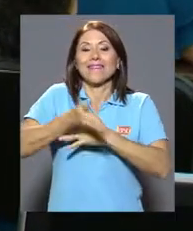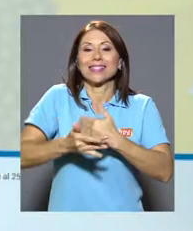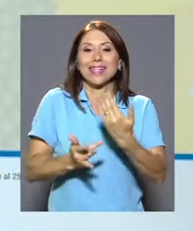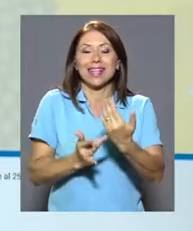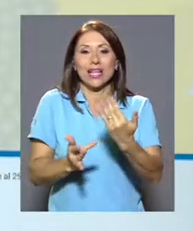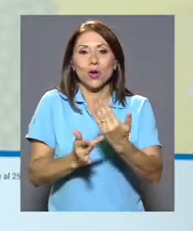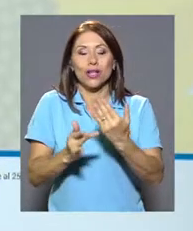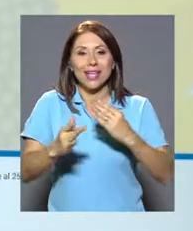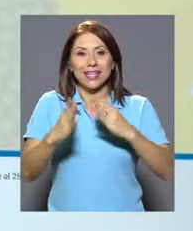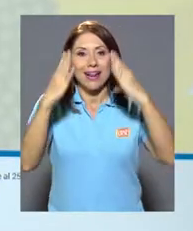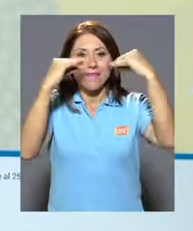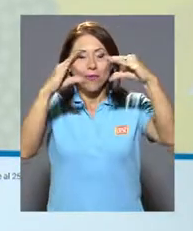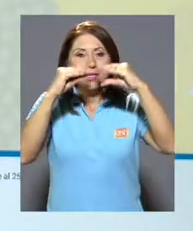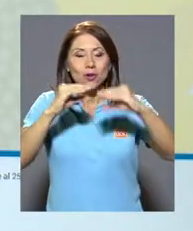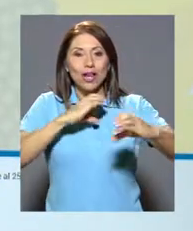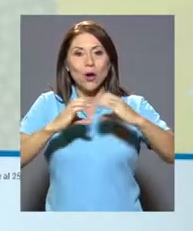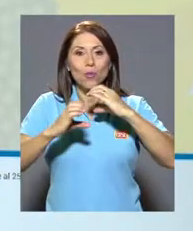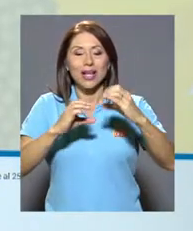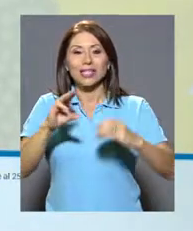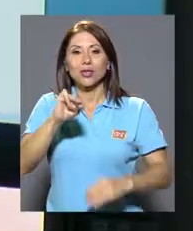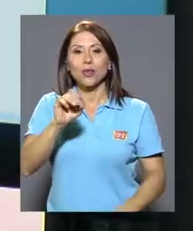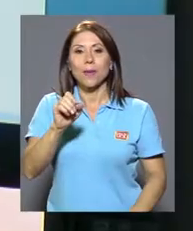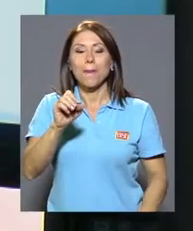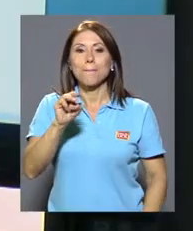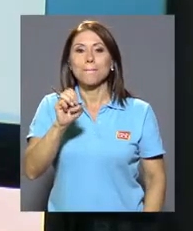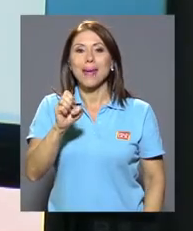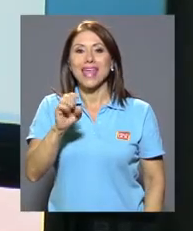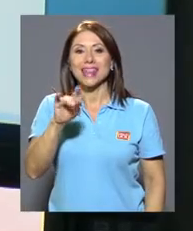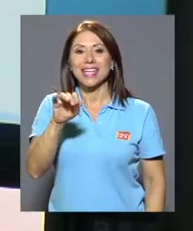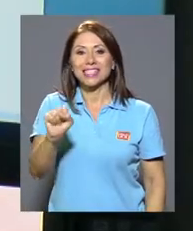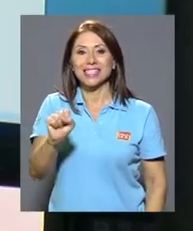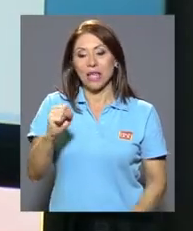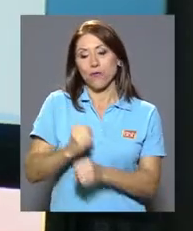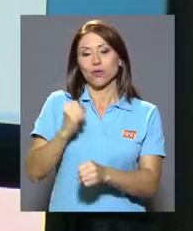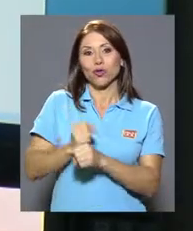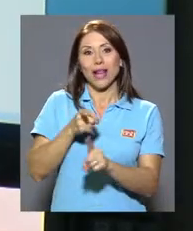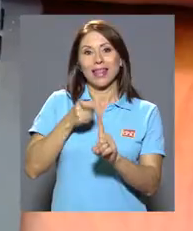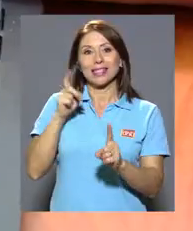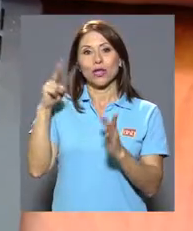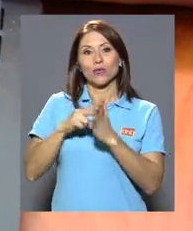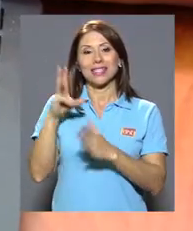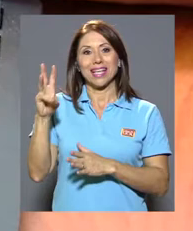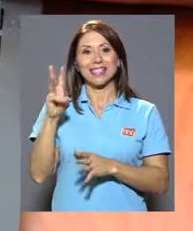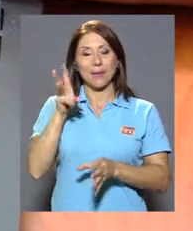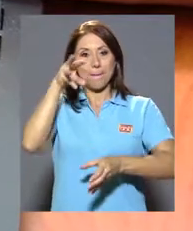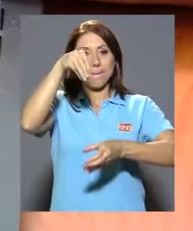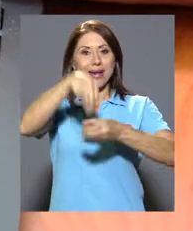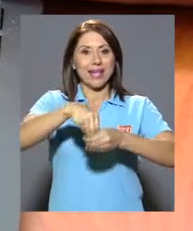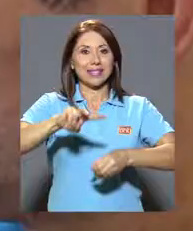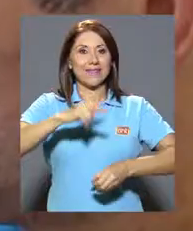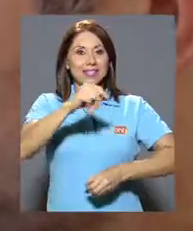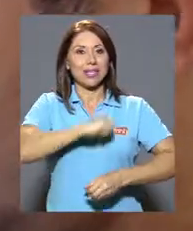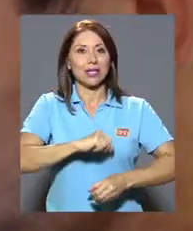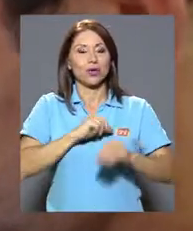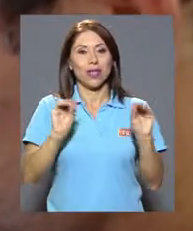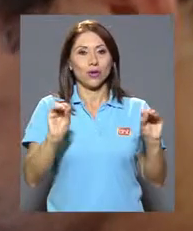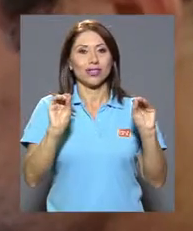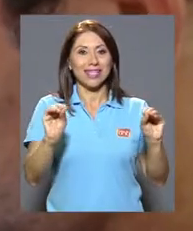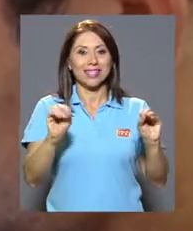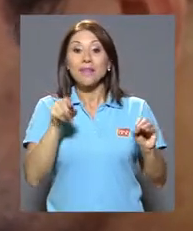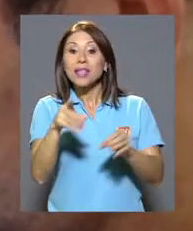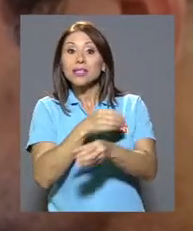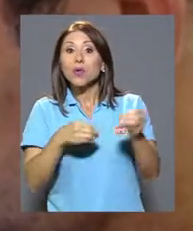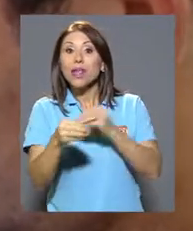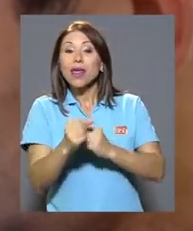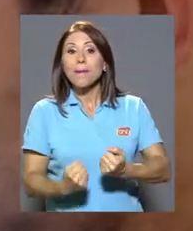y la Comunicación METICS funciona desde el 2006 y pertenece a la Vicerrectoría de Docencia. Esta unidad apoya a los